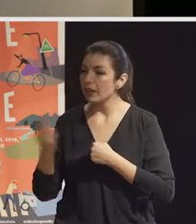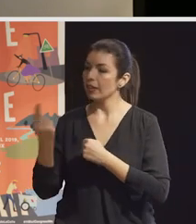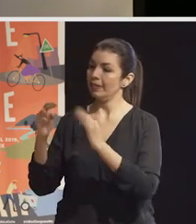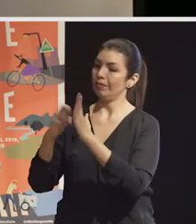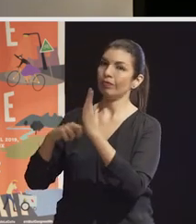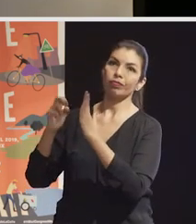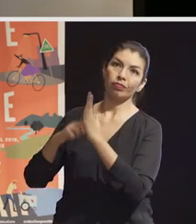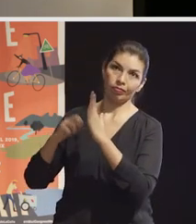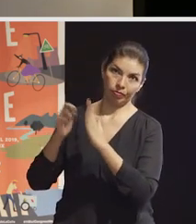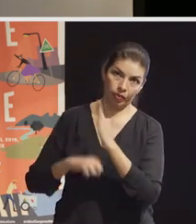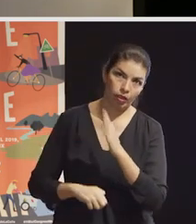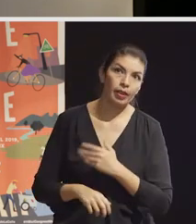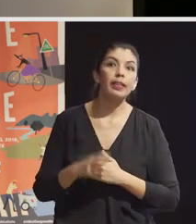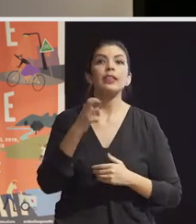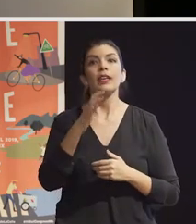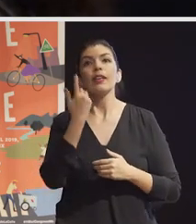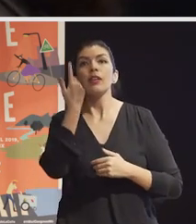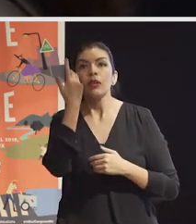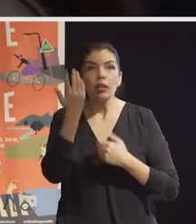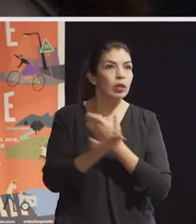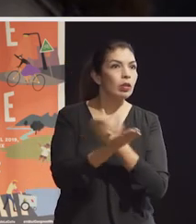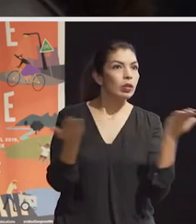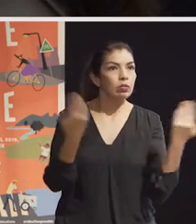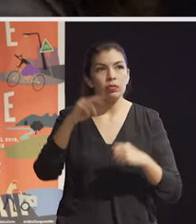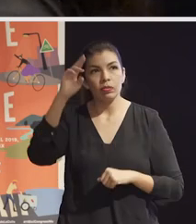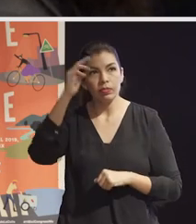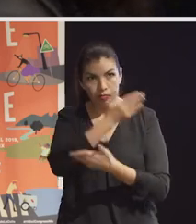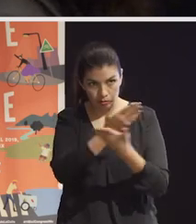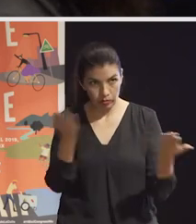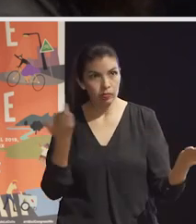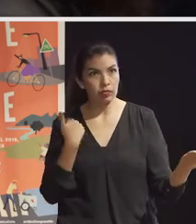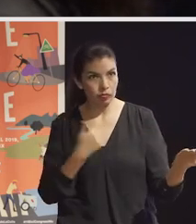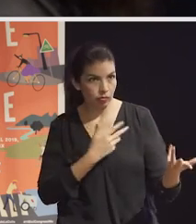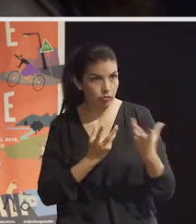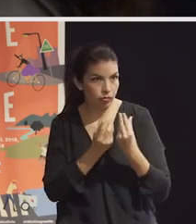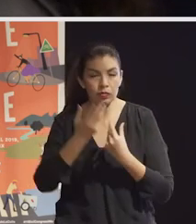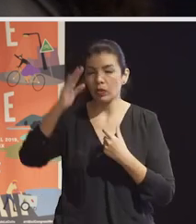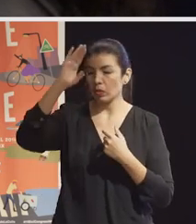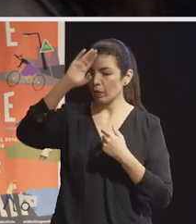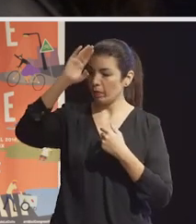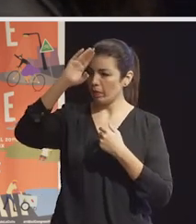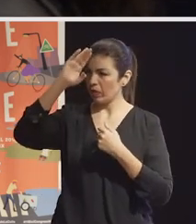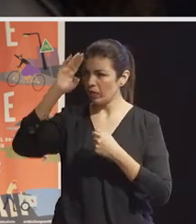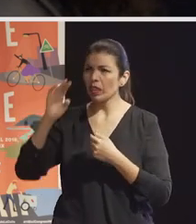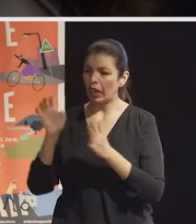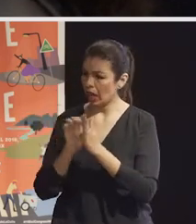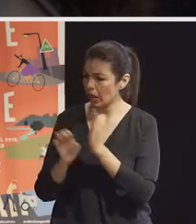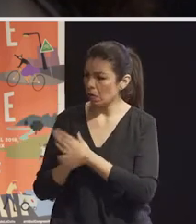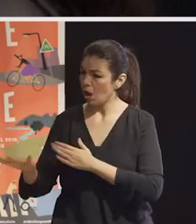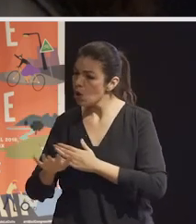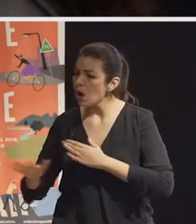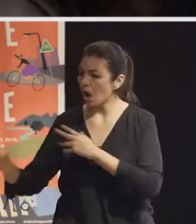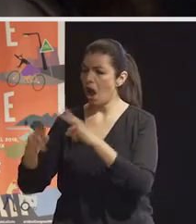llegar a que reflexionamos por qué pasan estas cosas cuando hay violencia es que algo no funciona y alguien exige justicia y lo está